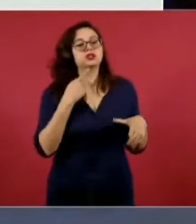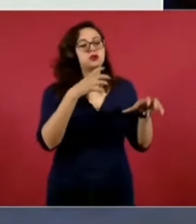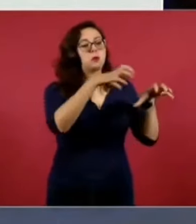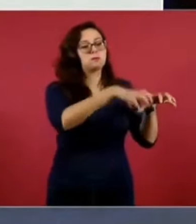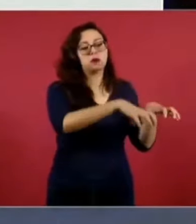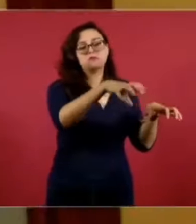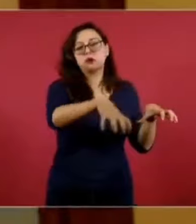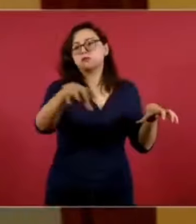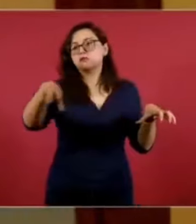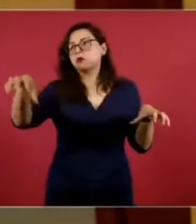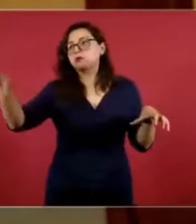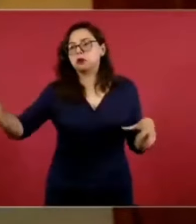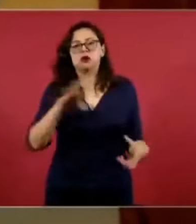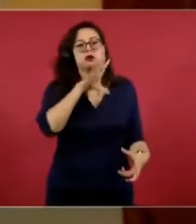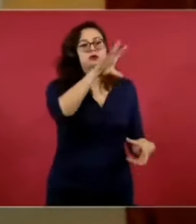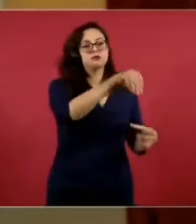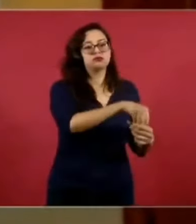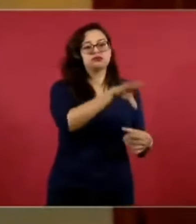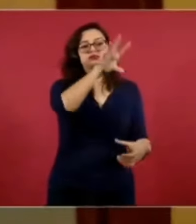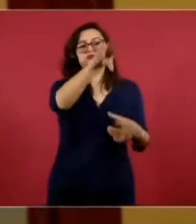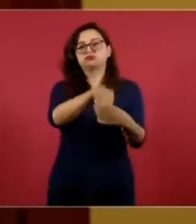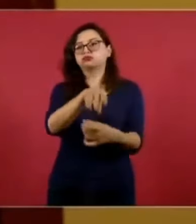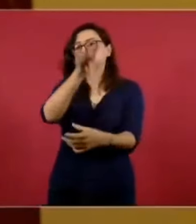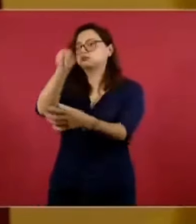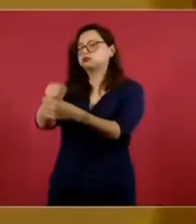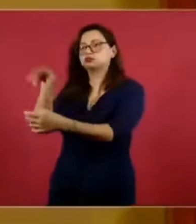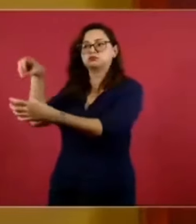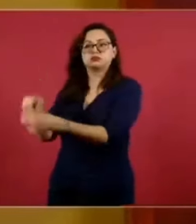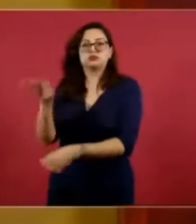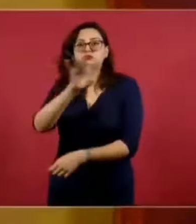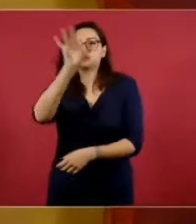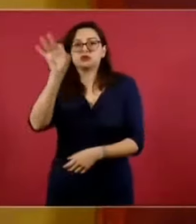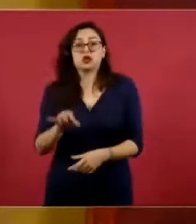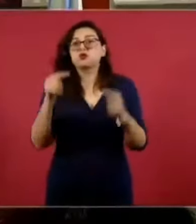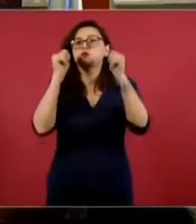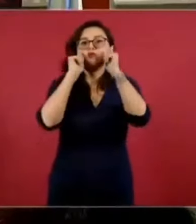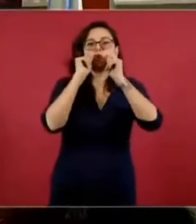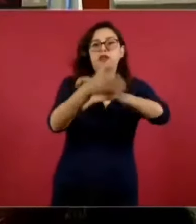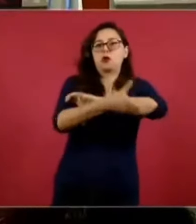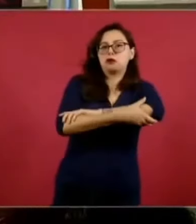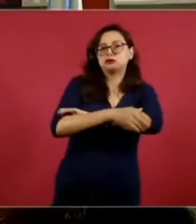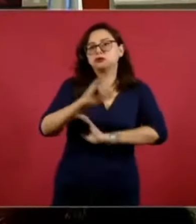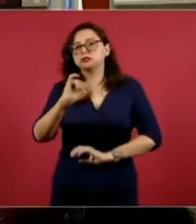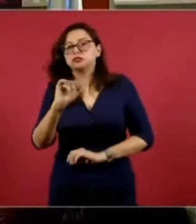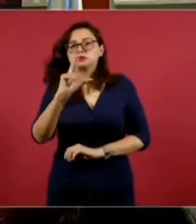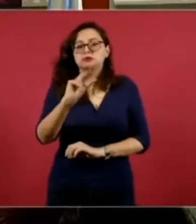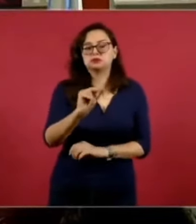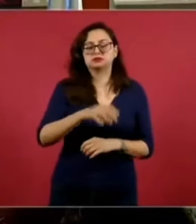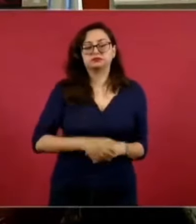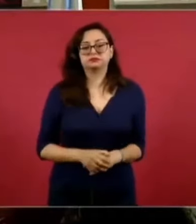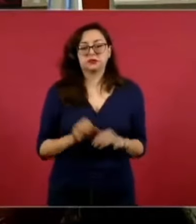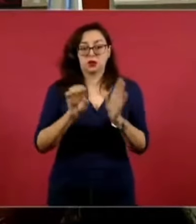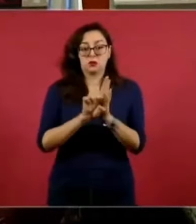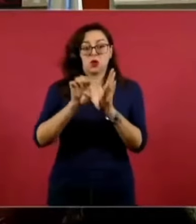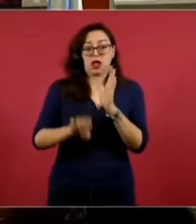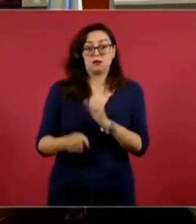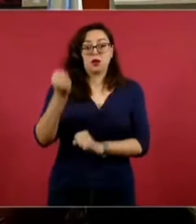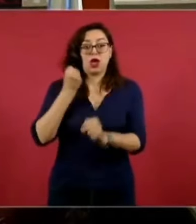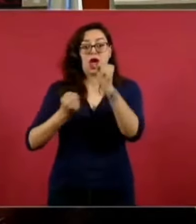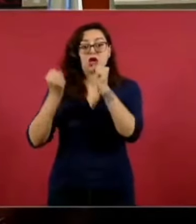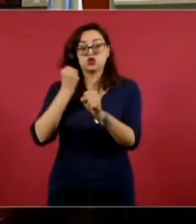siguieron después de 2008 vamos a verlo 2009 por ejemplo hubo coalición pri verde ecologista también